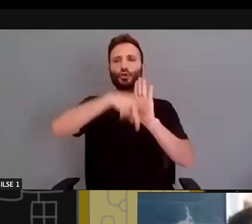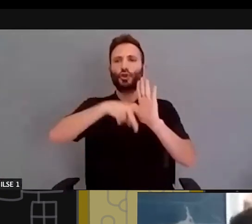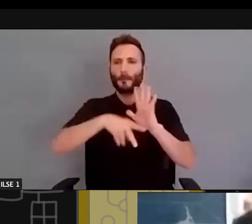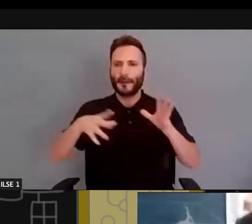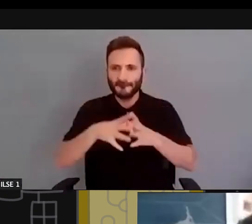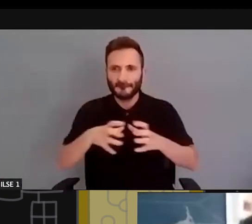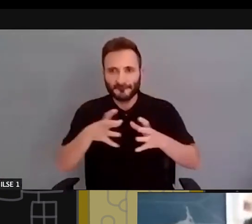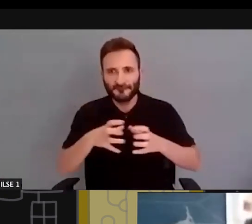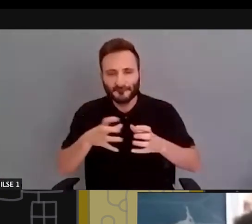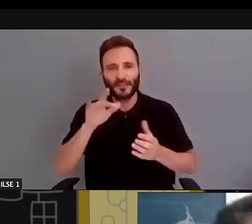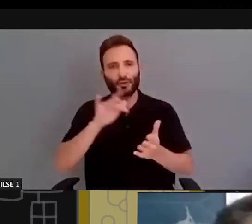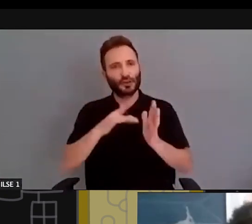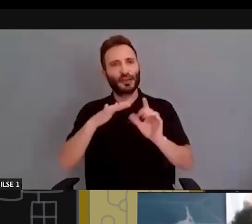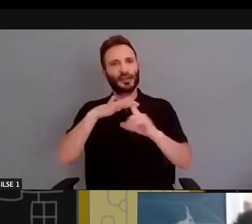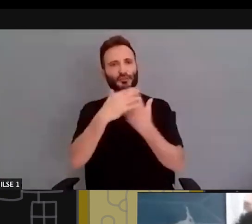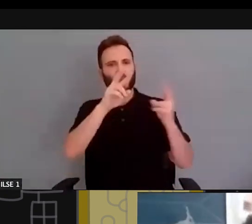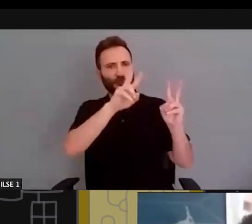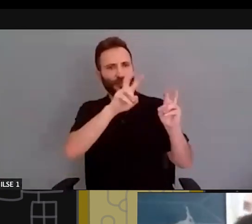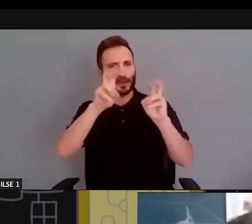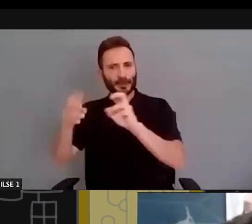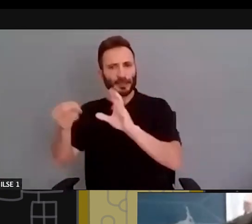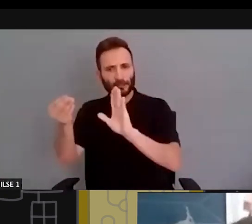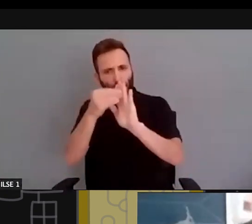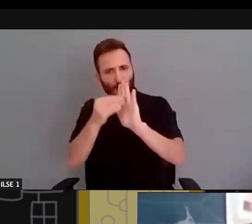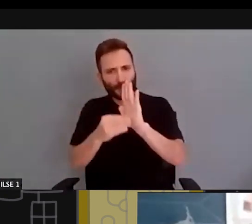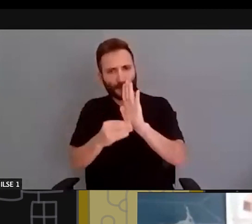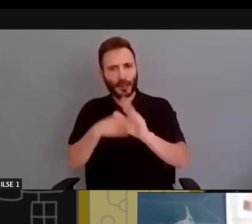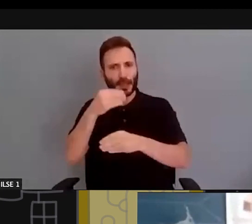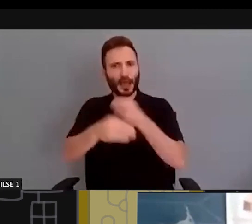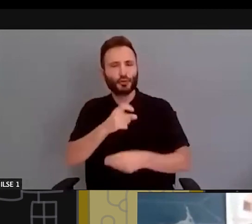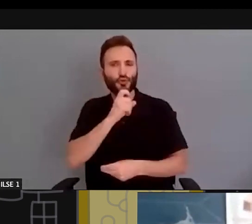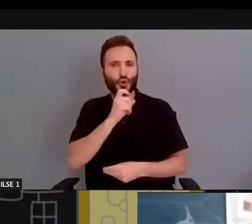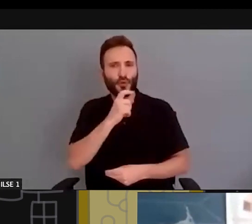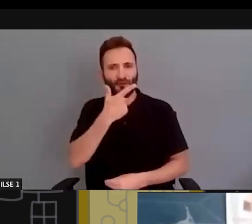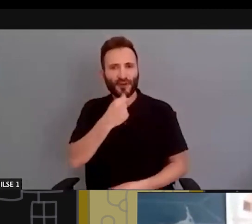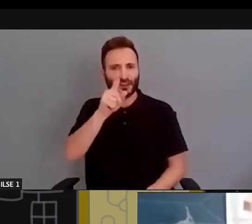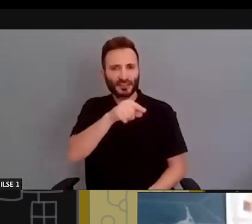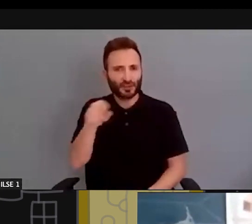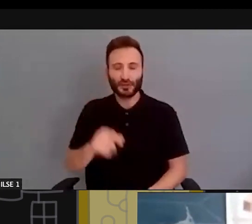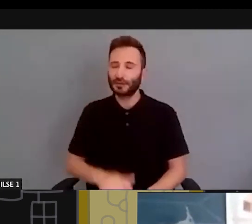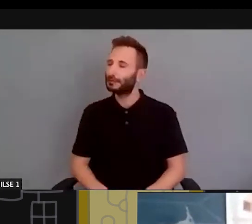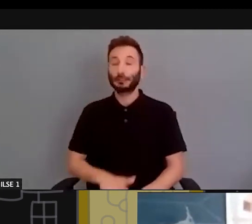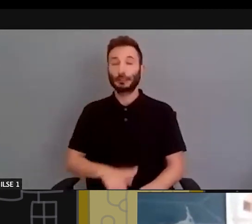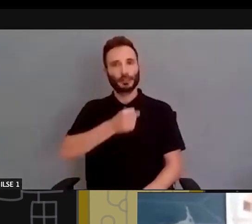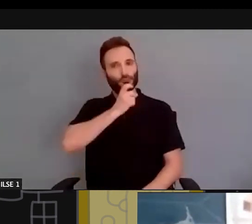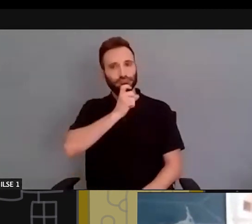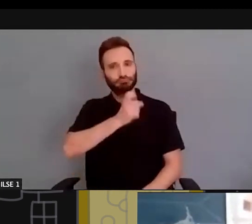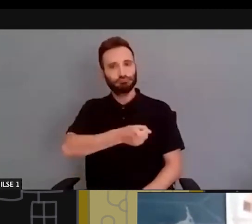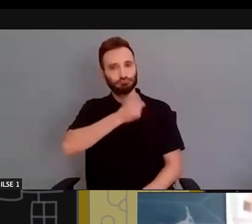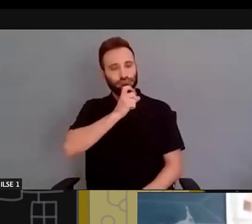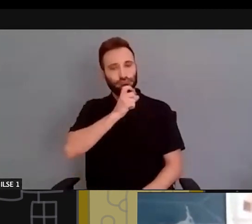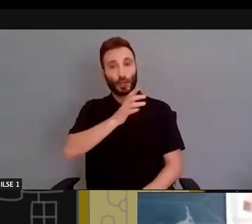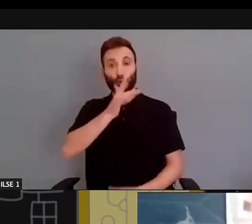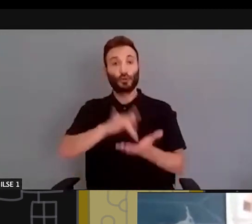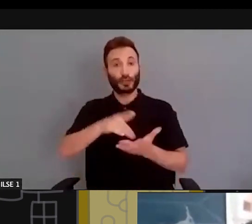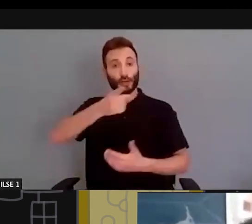palos, ¿cómo ha sido sacarlo adelante? Muy complejo, como decías. Teníamos mucha experiencia